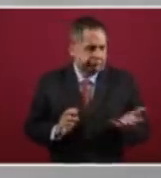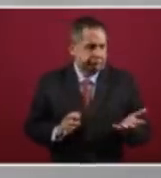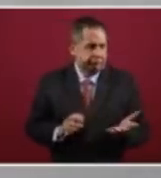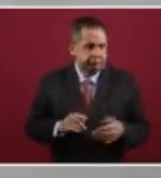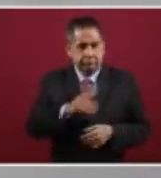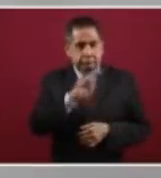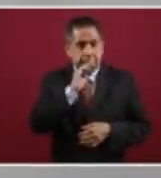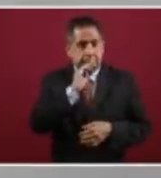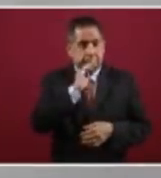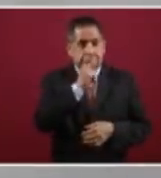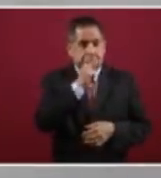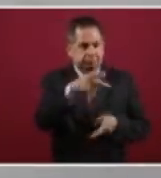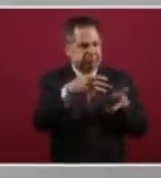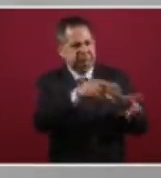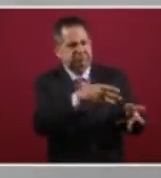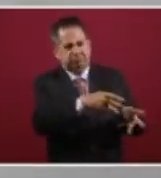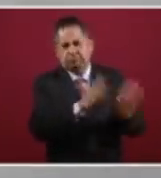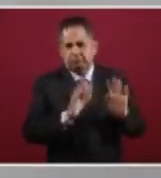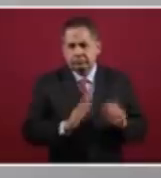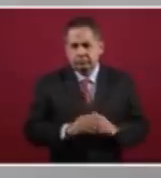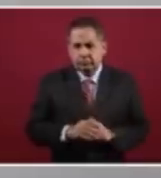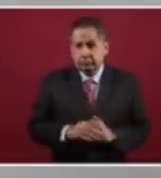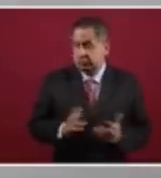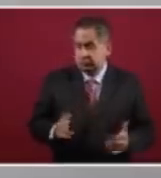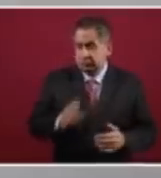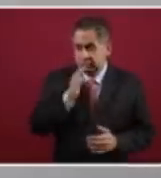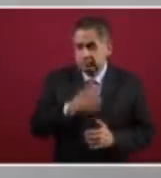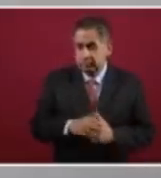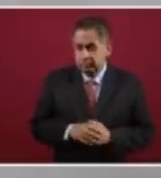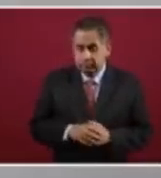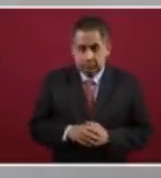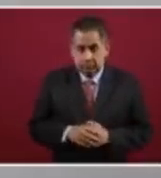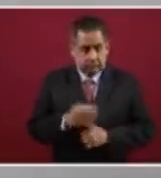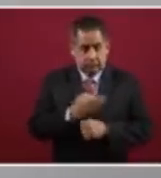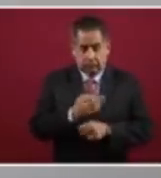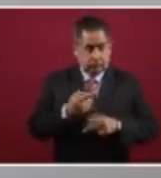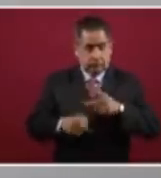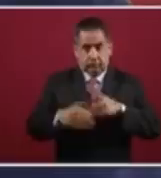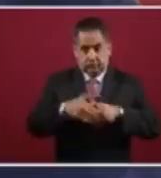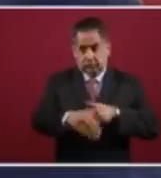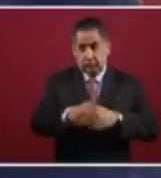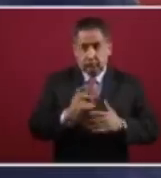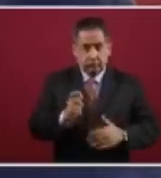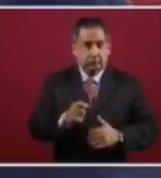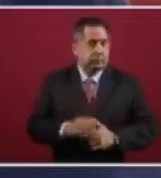les llamen la atención. Además, desde ahora, ¿sí?